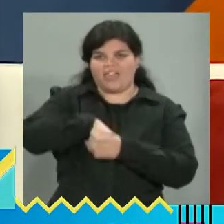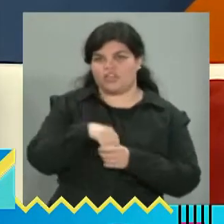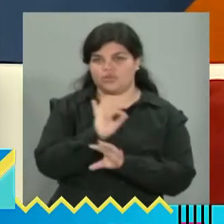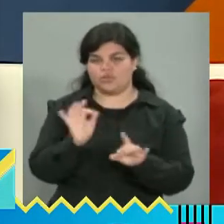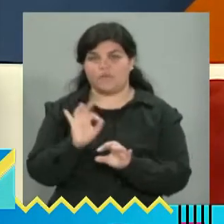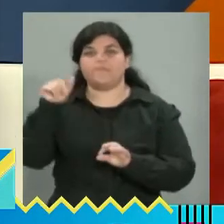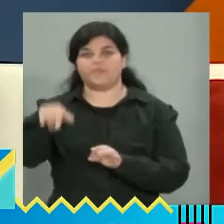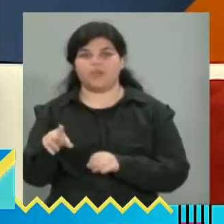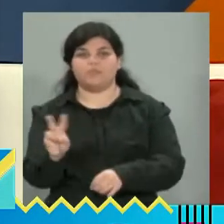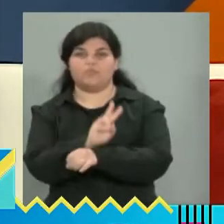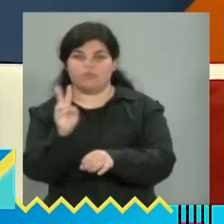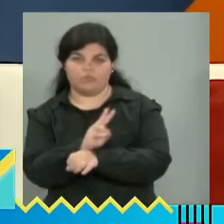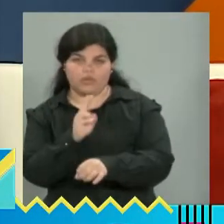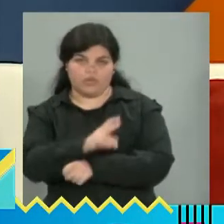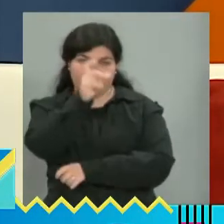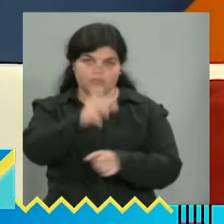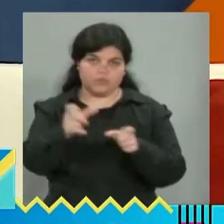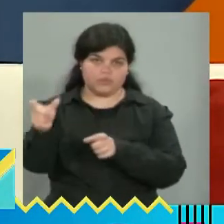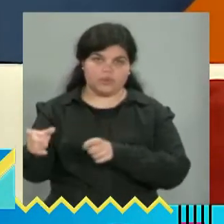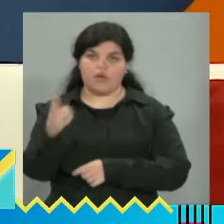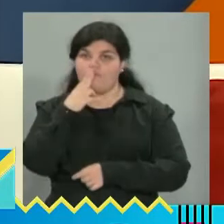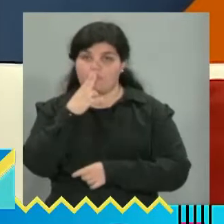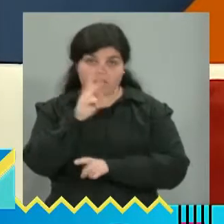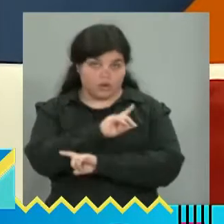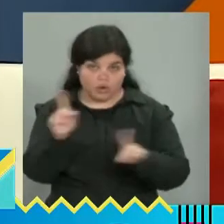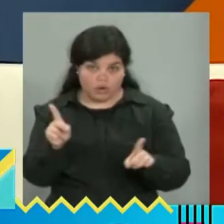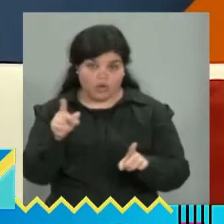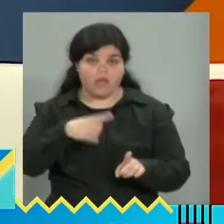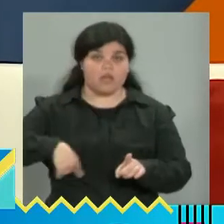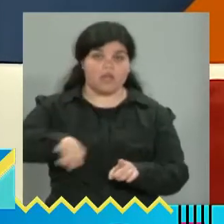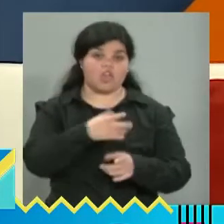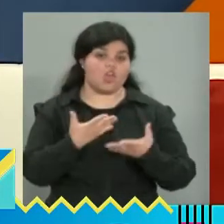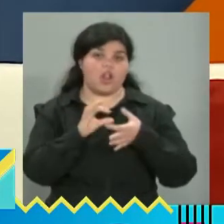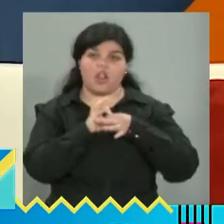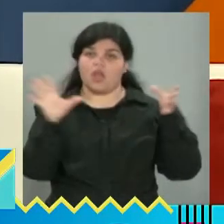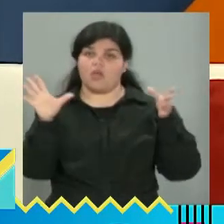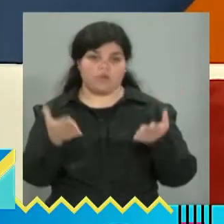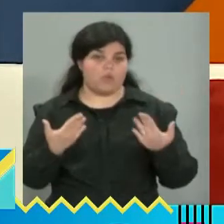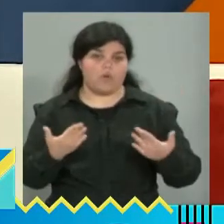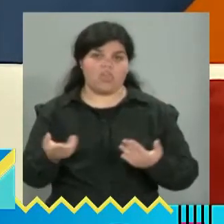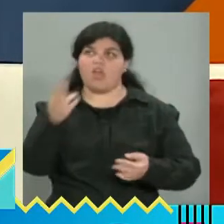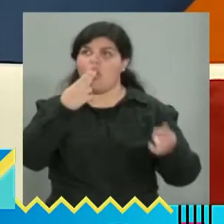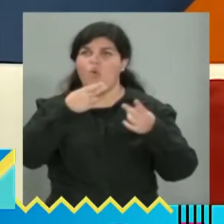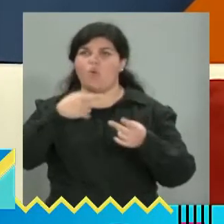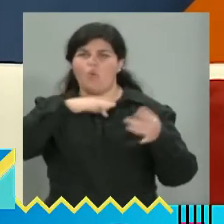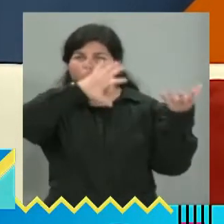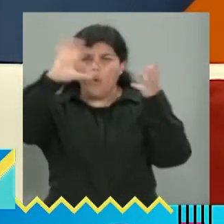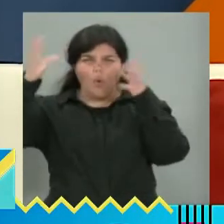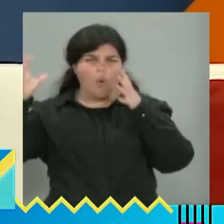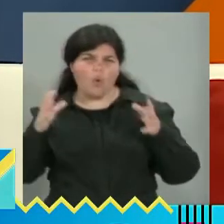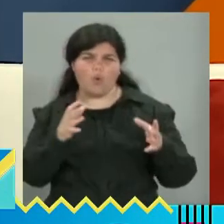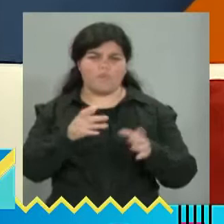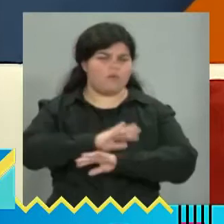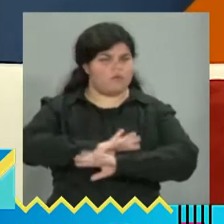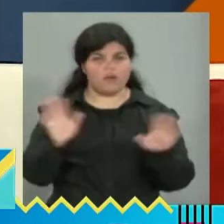comer o que pudiera estar en un espacio público cerrado sin exposición a humo, que los niños no estuvieran. O sea que en eso